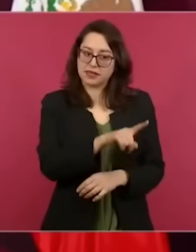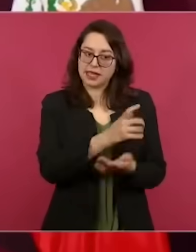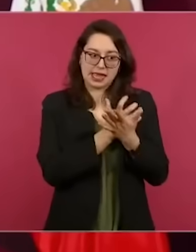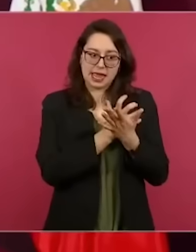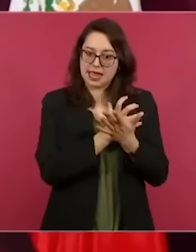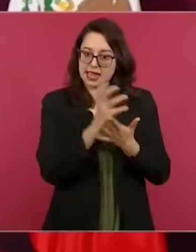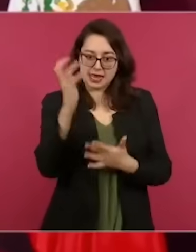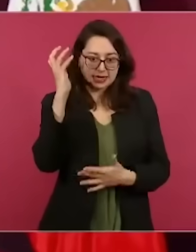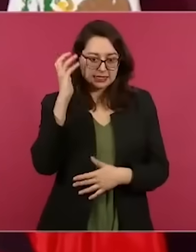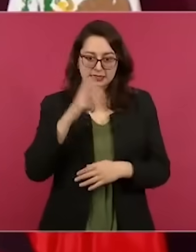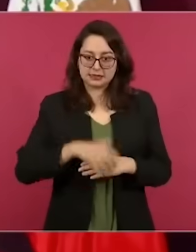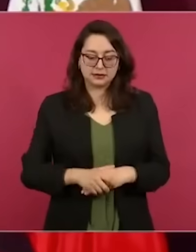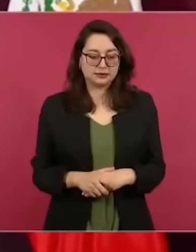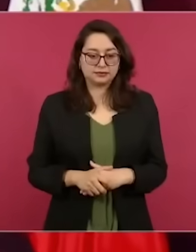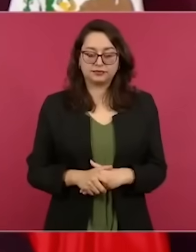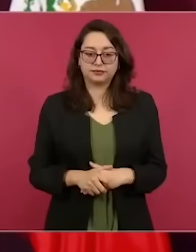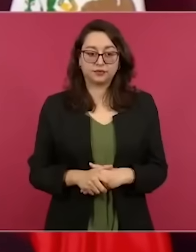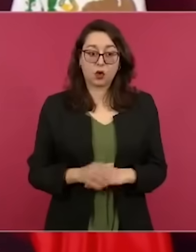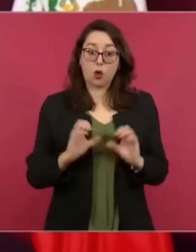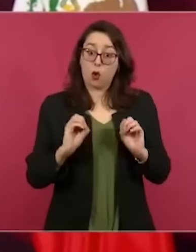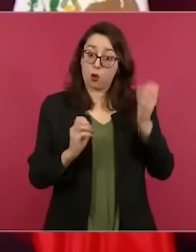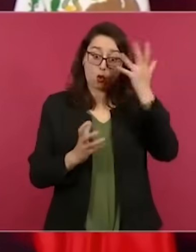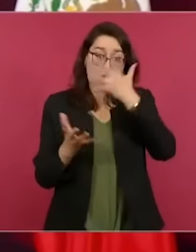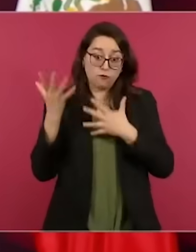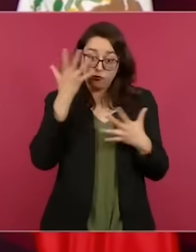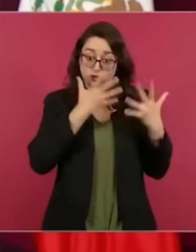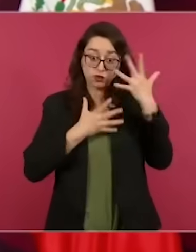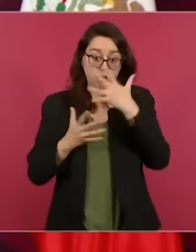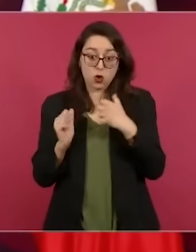o se confundió,